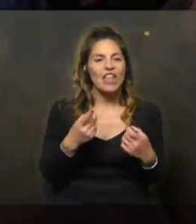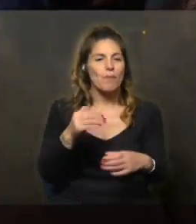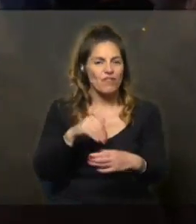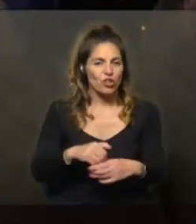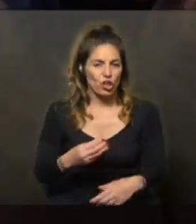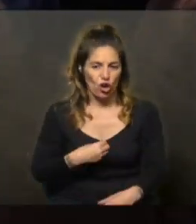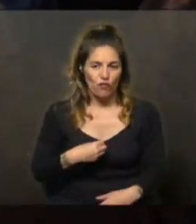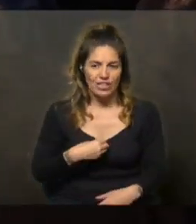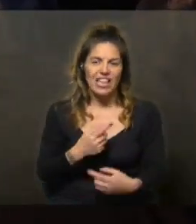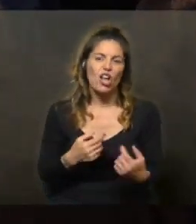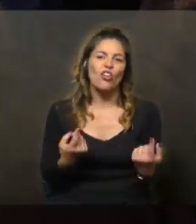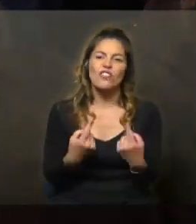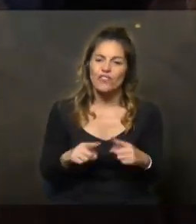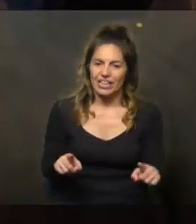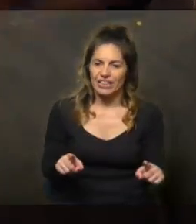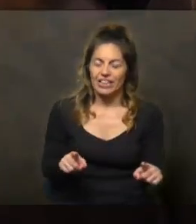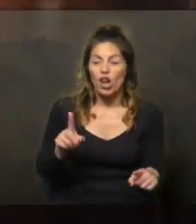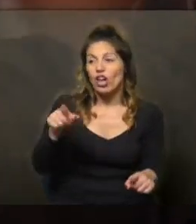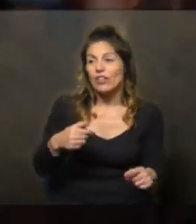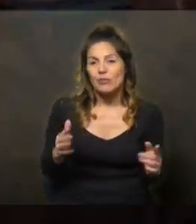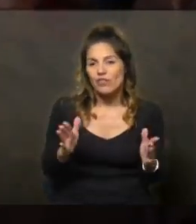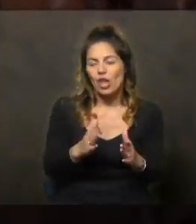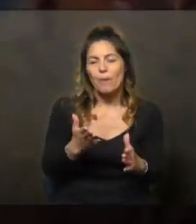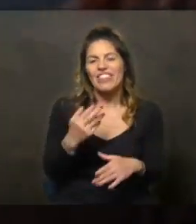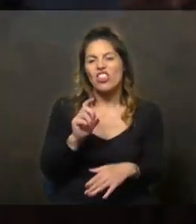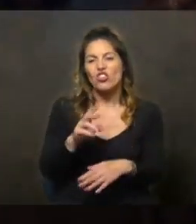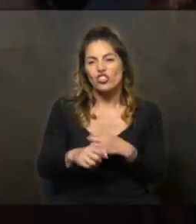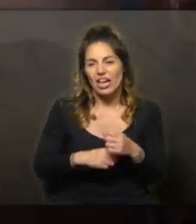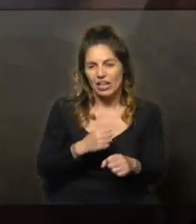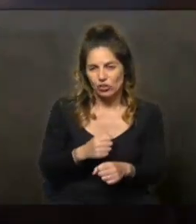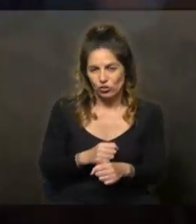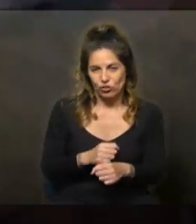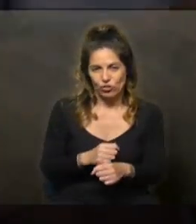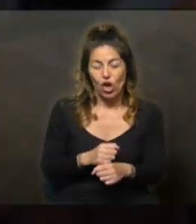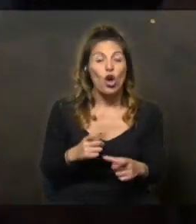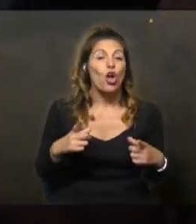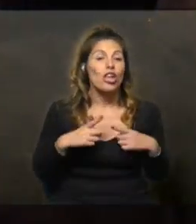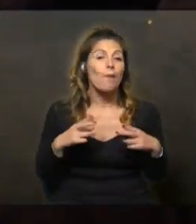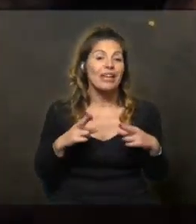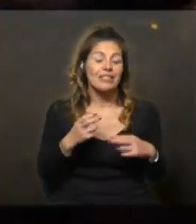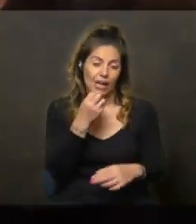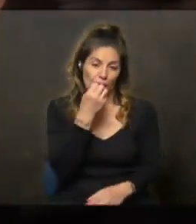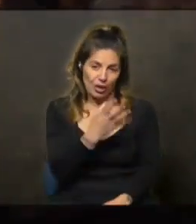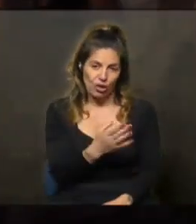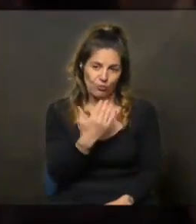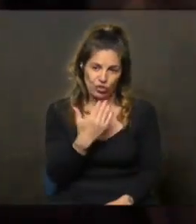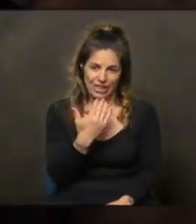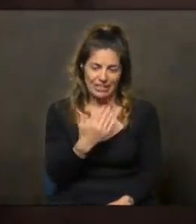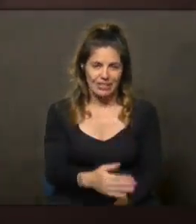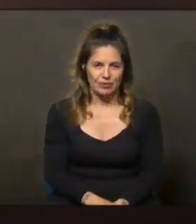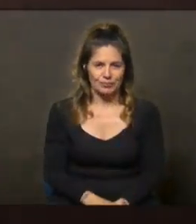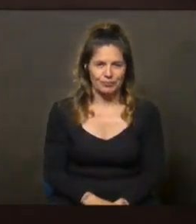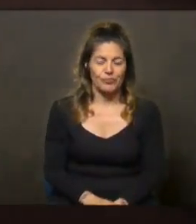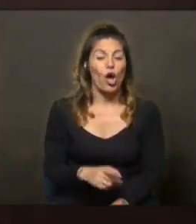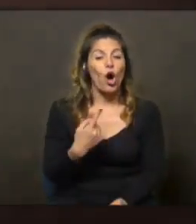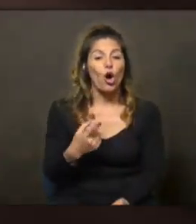confianza algo distinto a lo que venimos afrontando hace más de 12 años y con la esperanza de que mejore Muchas gracias Bueno